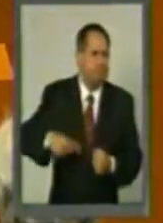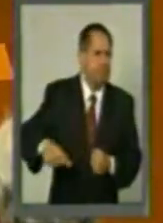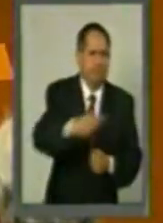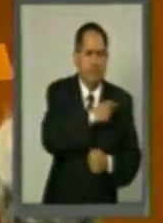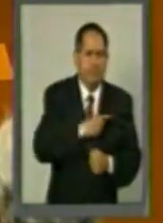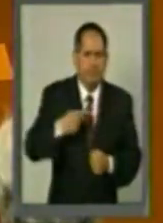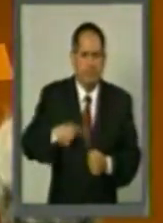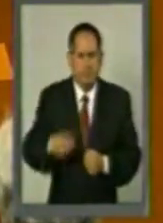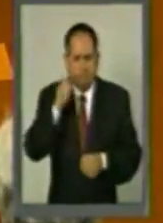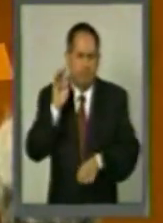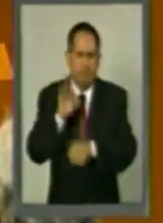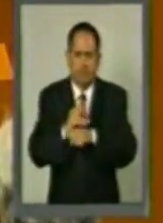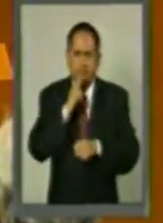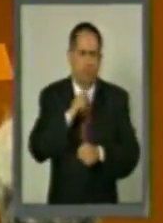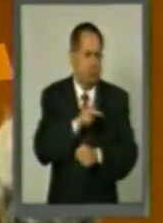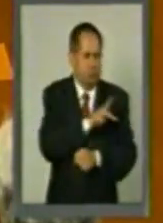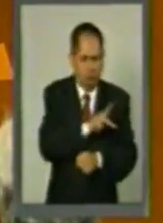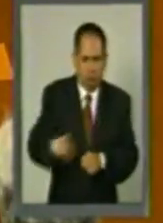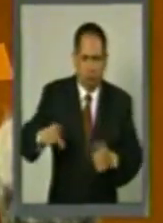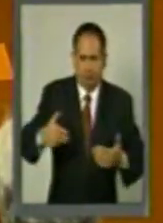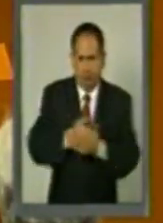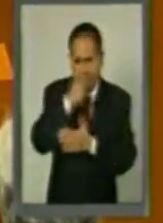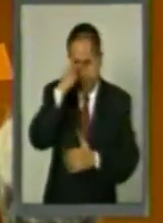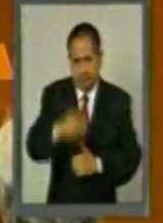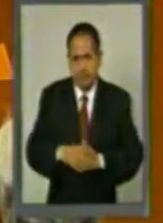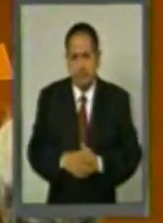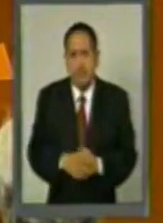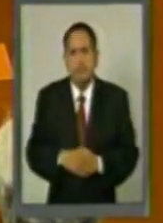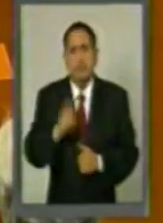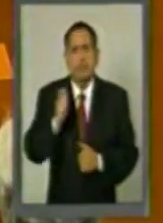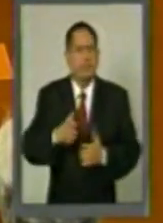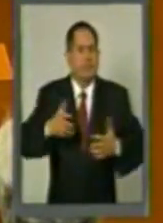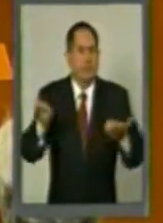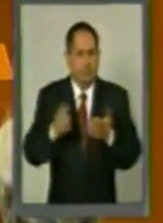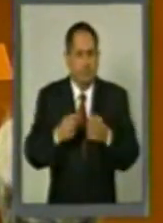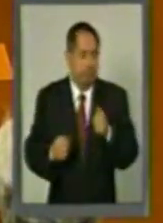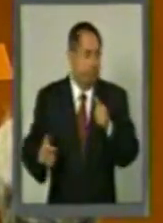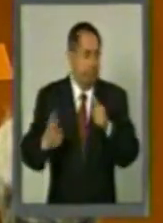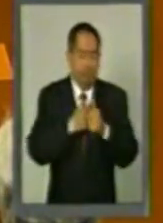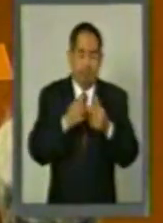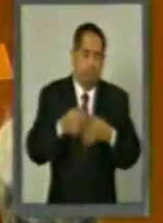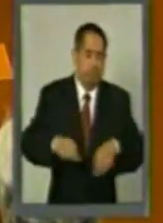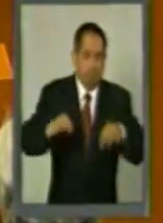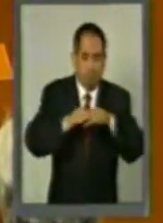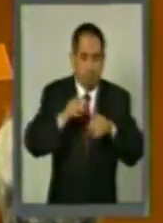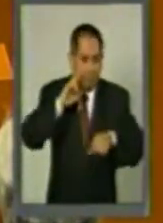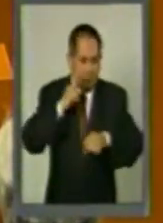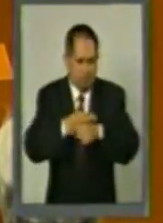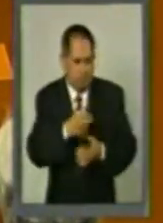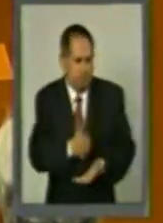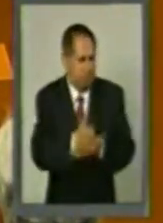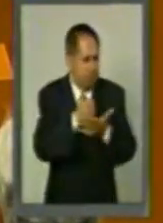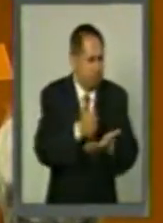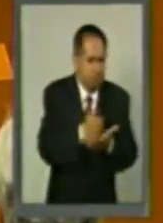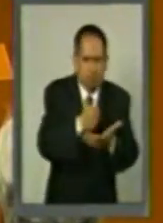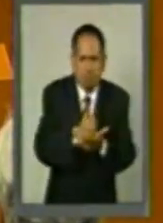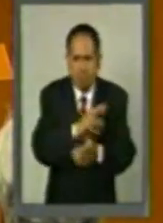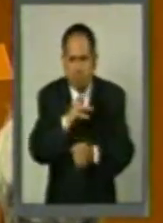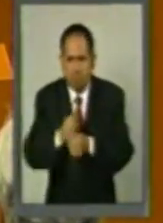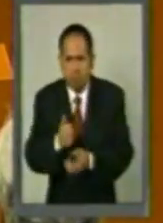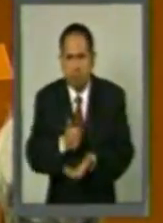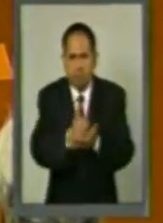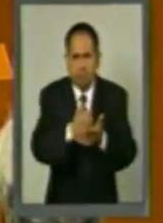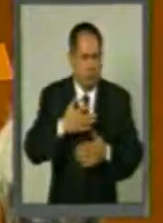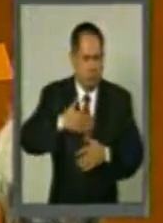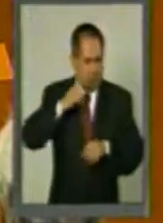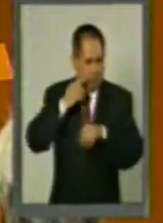y el patrimonio de los mexicanos, realizando principalmente tareas subsidiarias que no